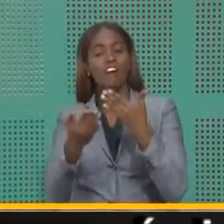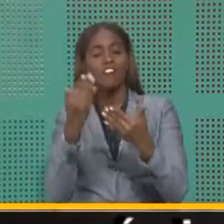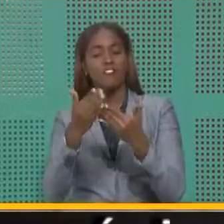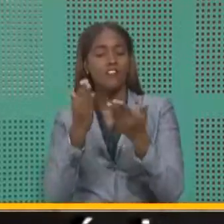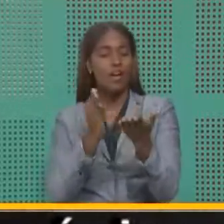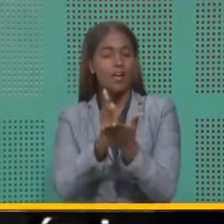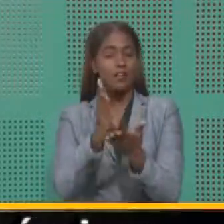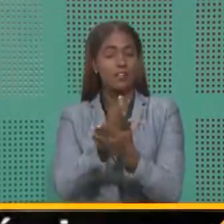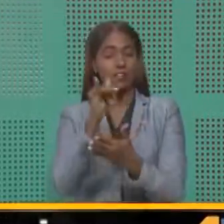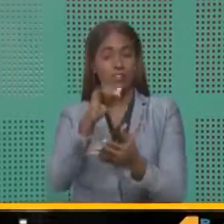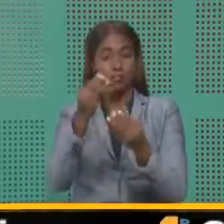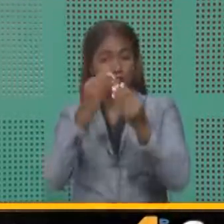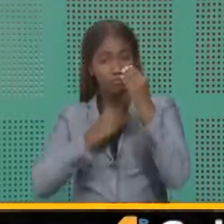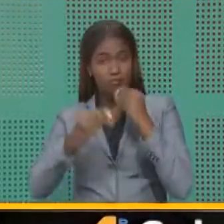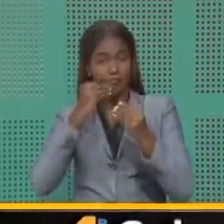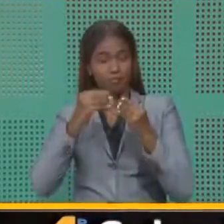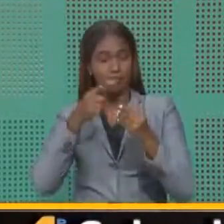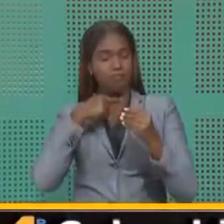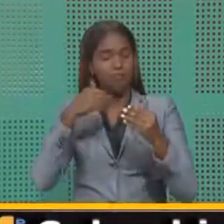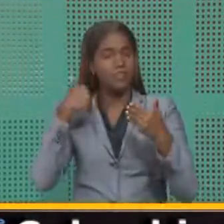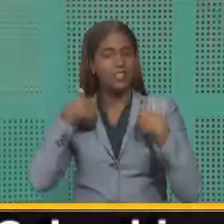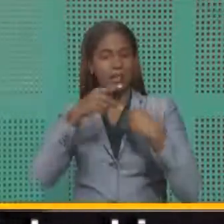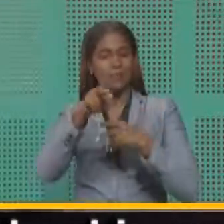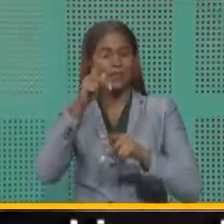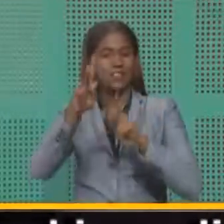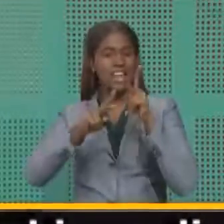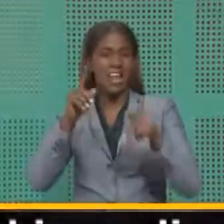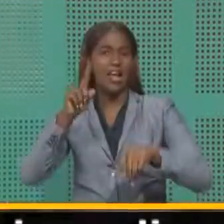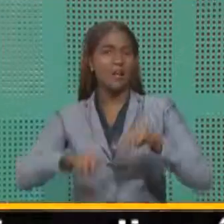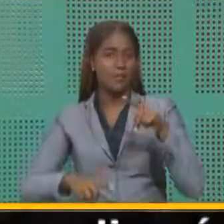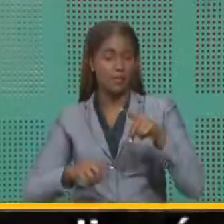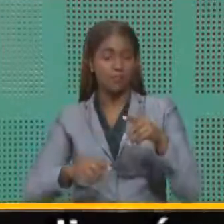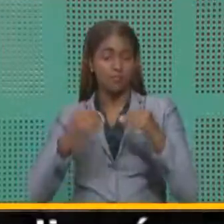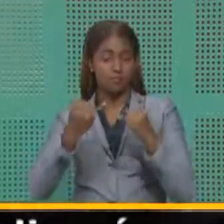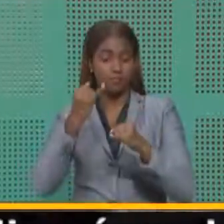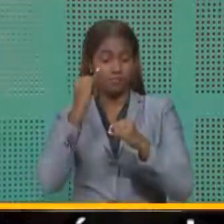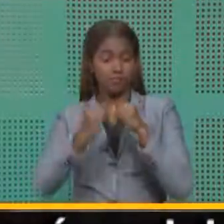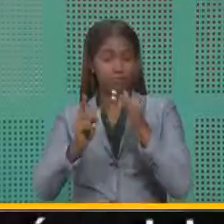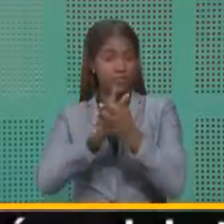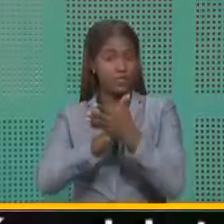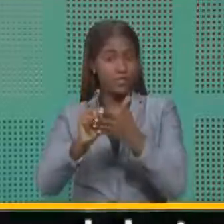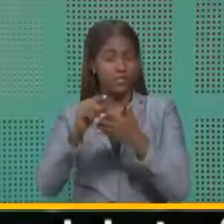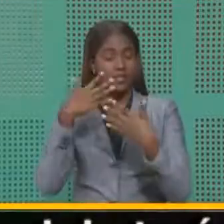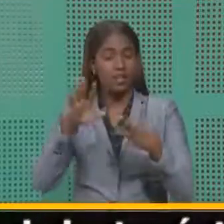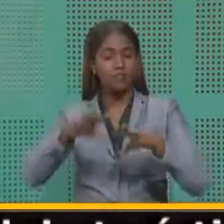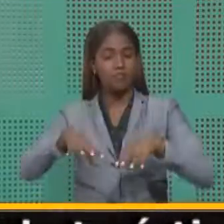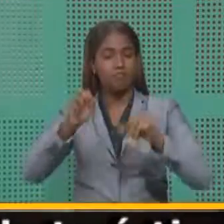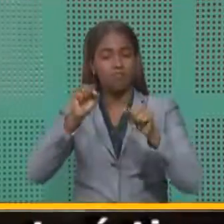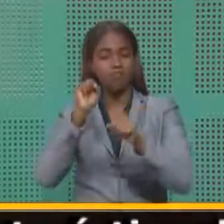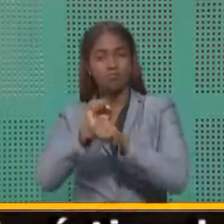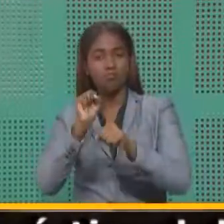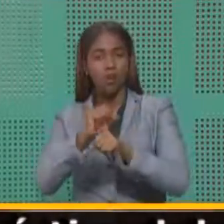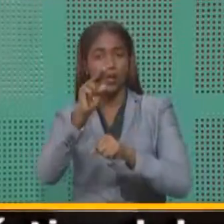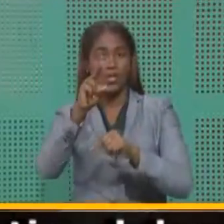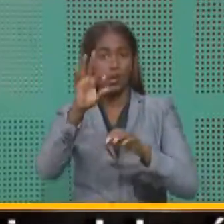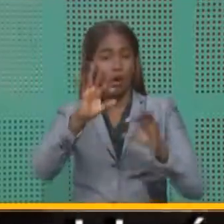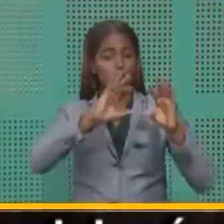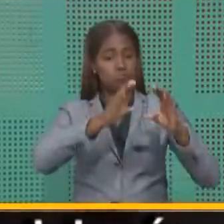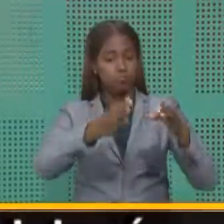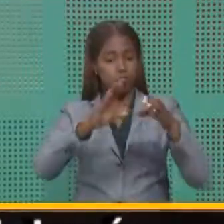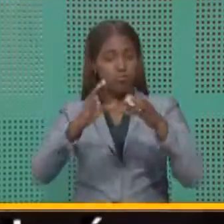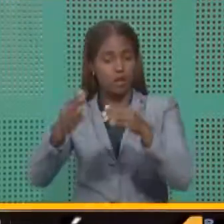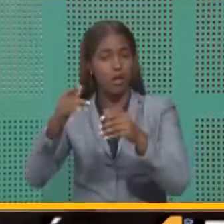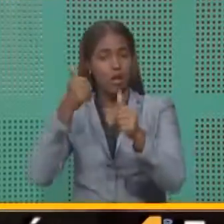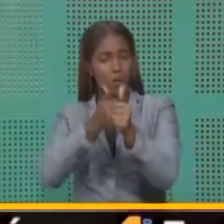a este alimento a los que menos pueden este fin de semana fueron realizados 29 mercados en igual número de